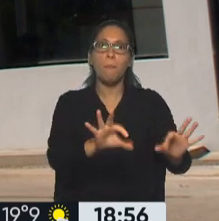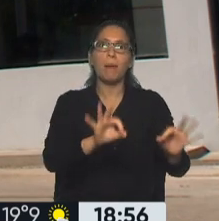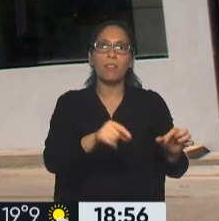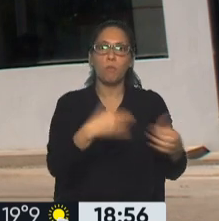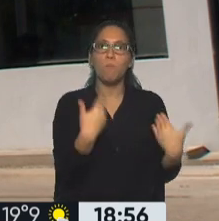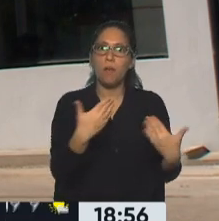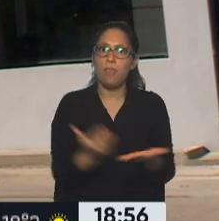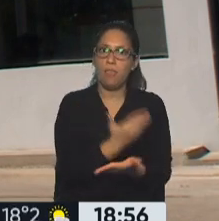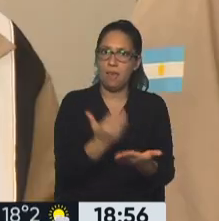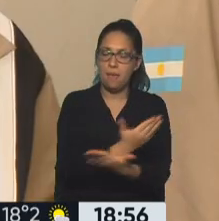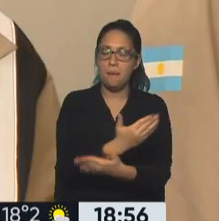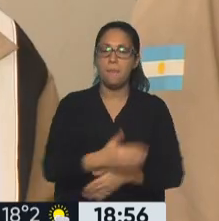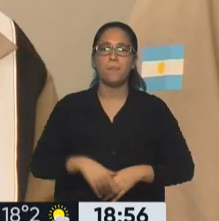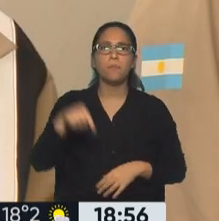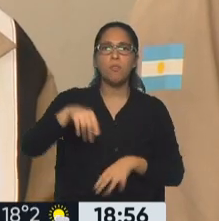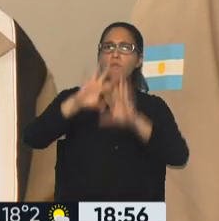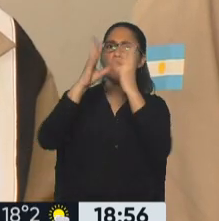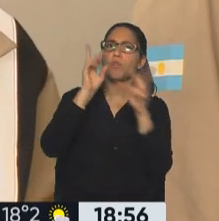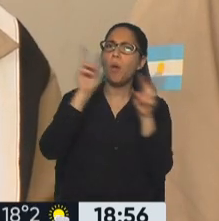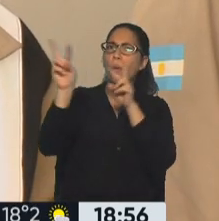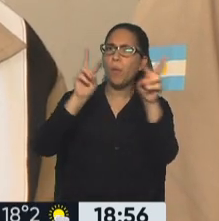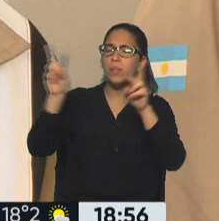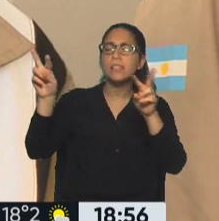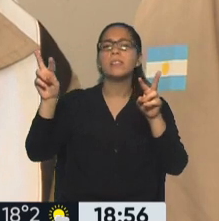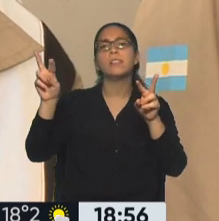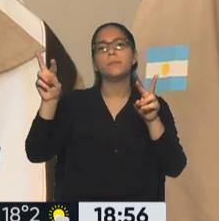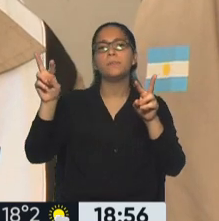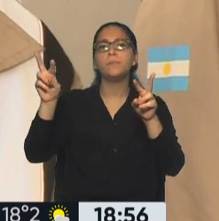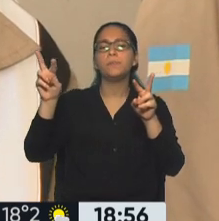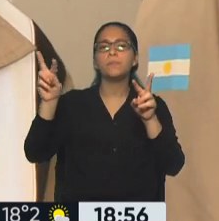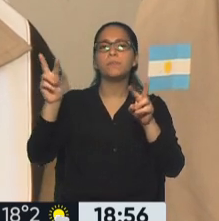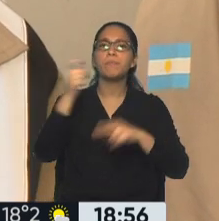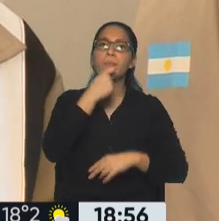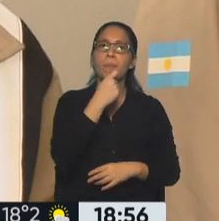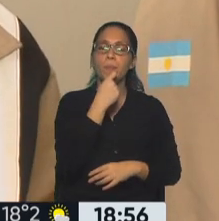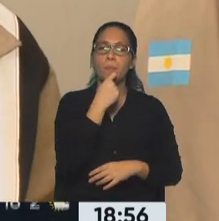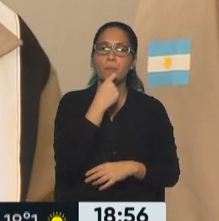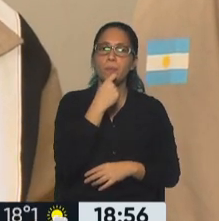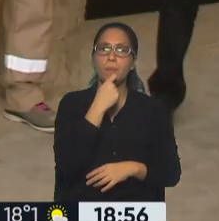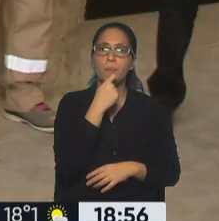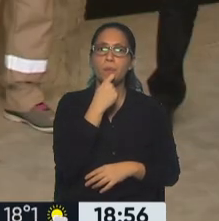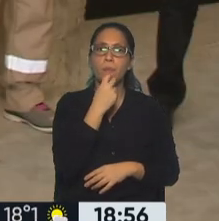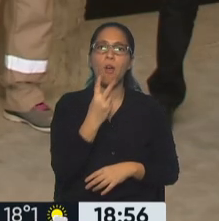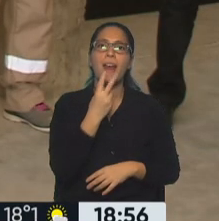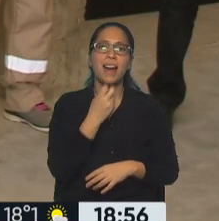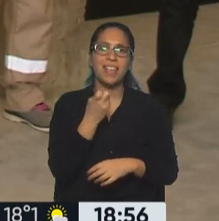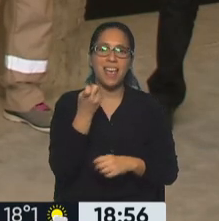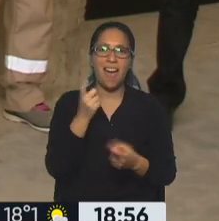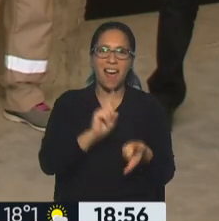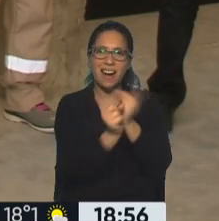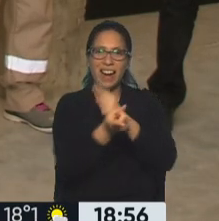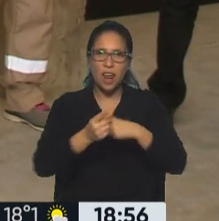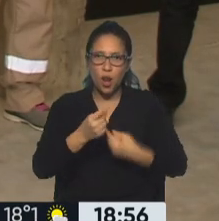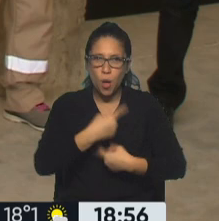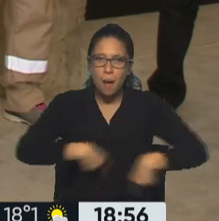está sucediendo en el mundo en cuanto a el incremento de las energías renovables, la